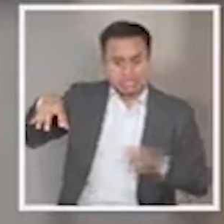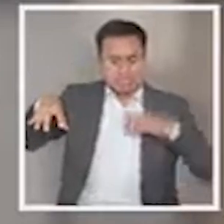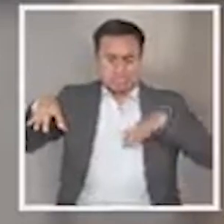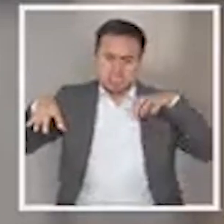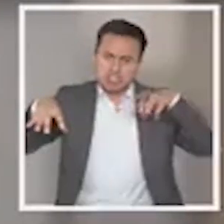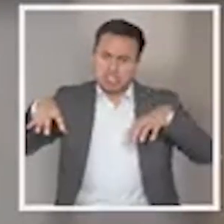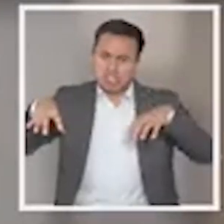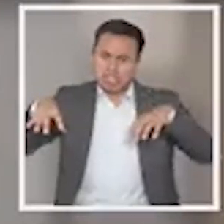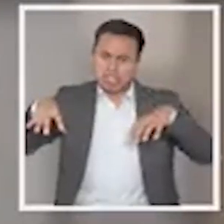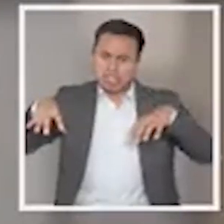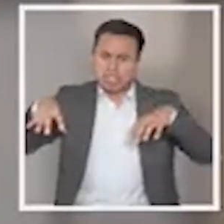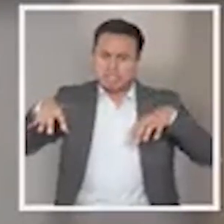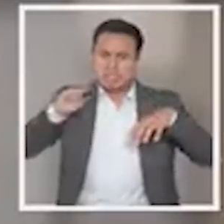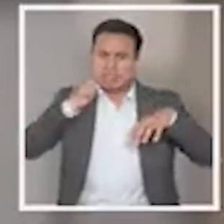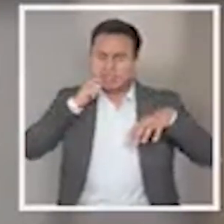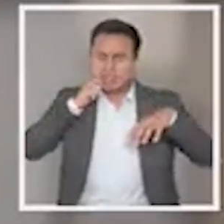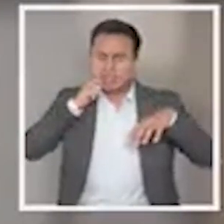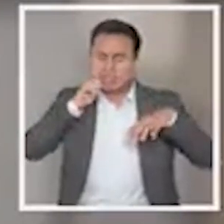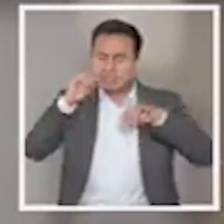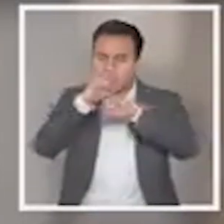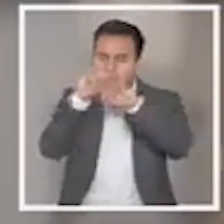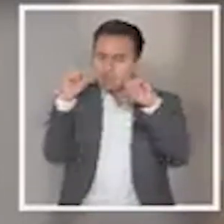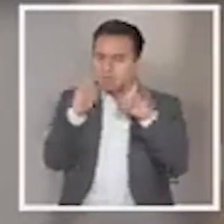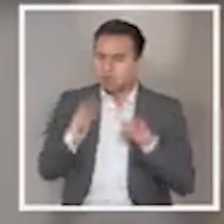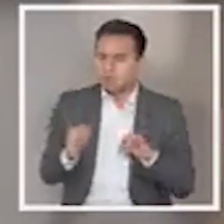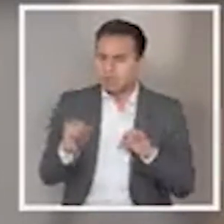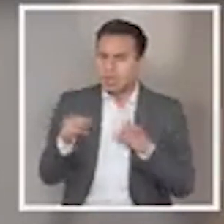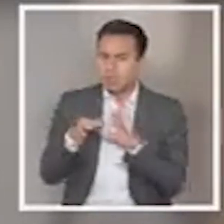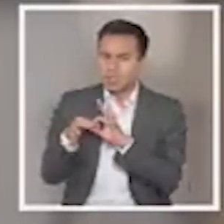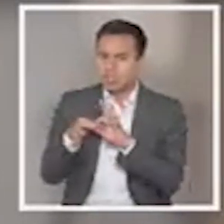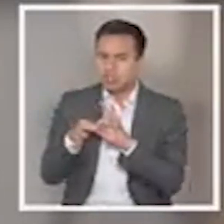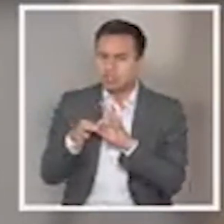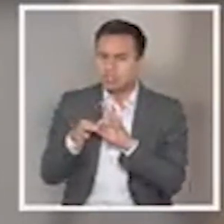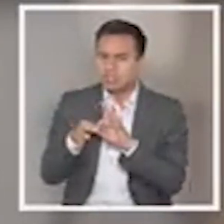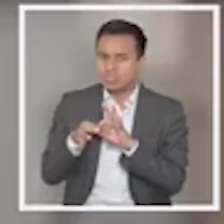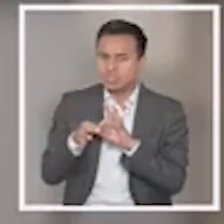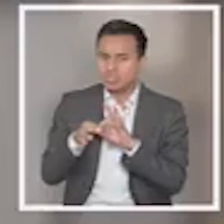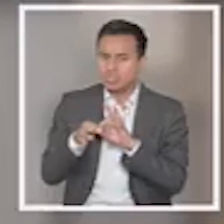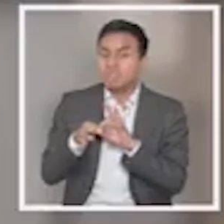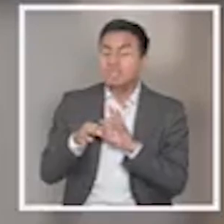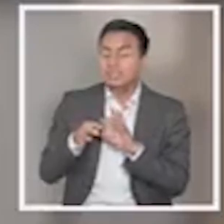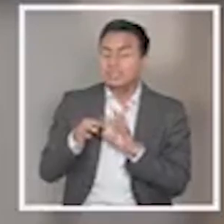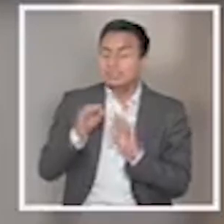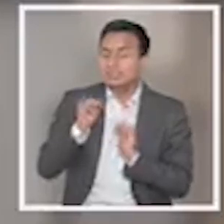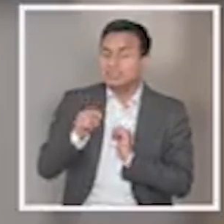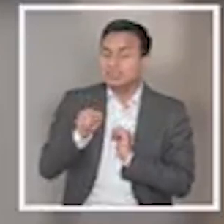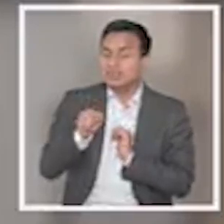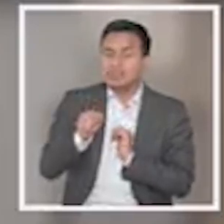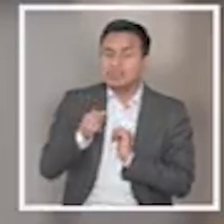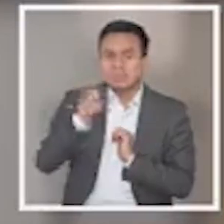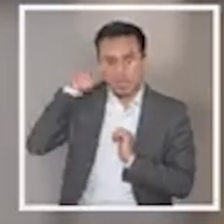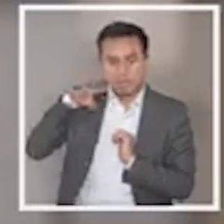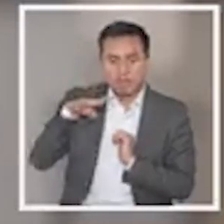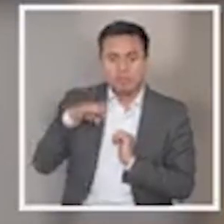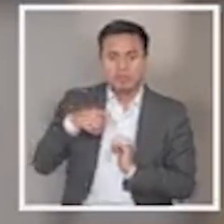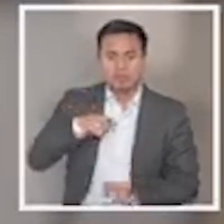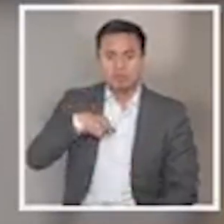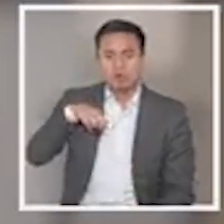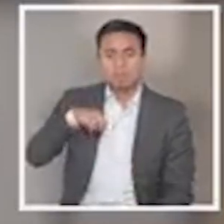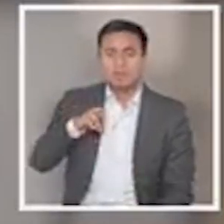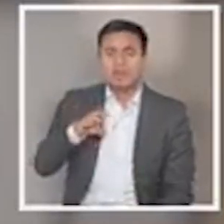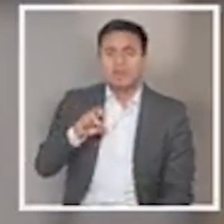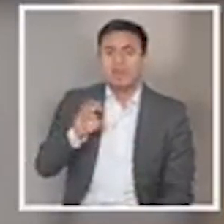y Chile de un modo que no sea unidos. Saben todos ustedes que soy